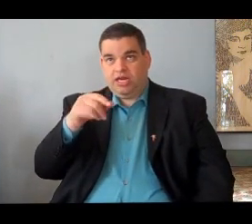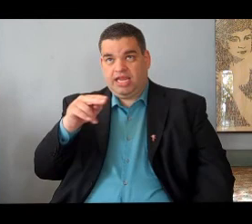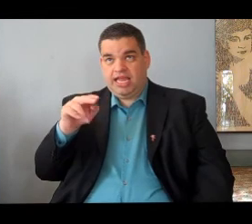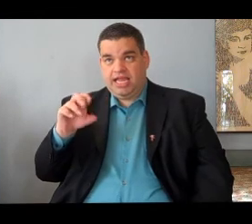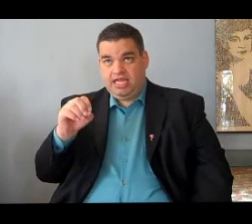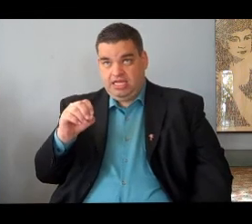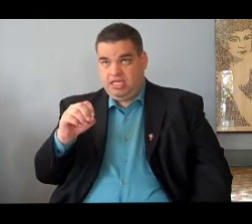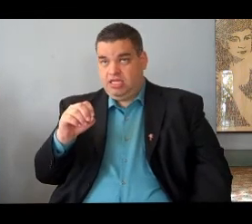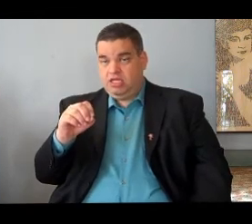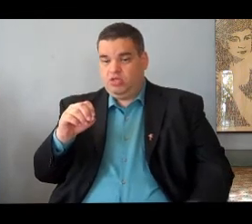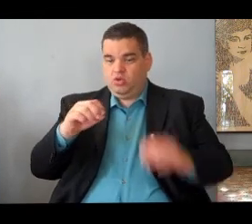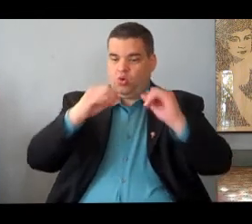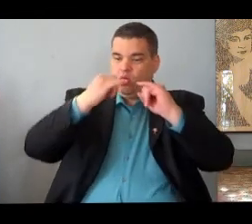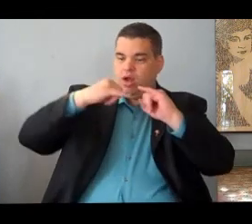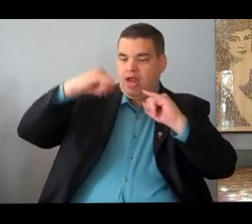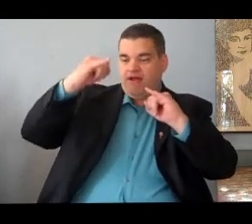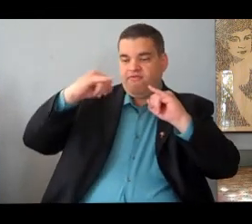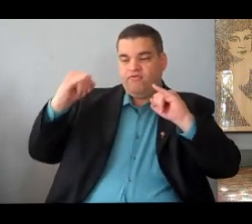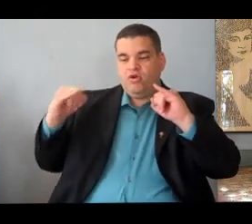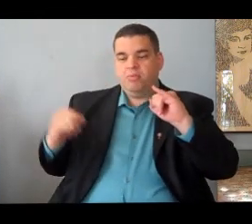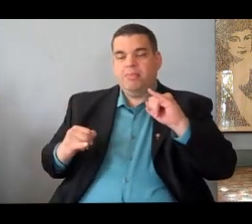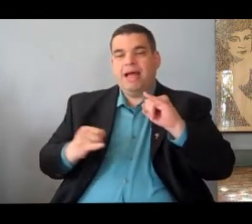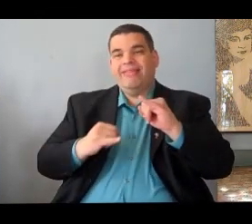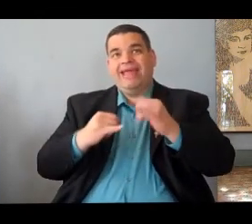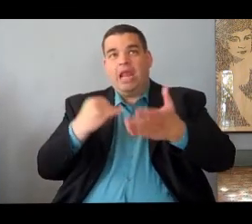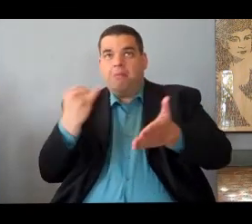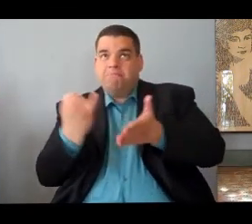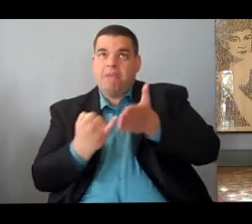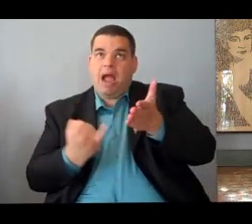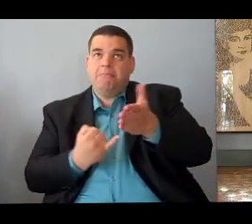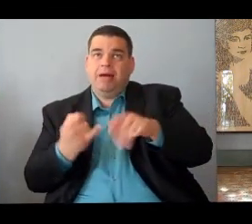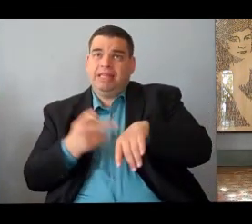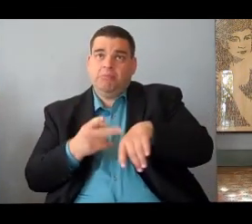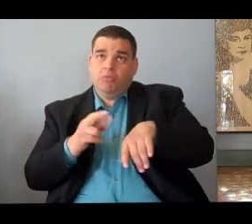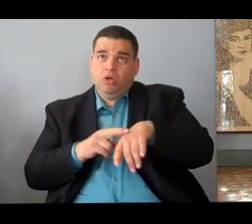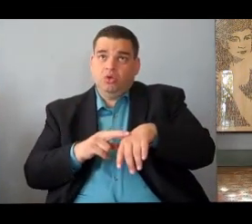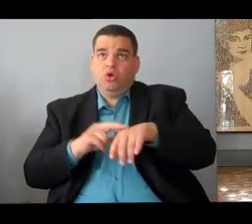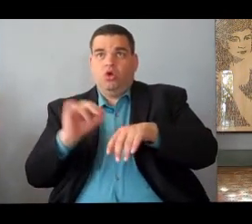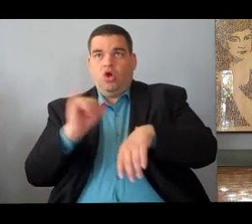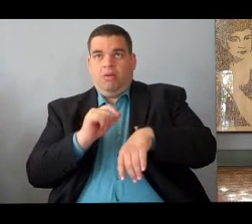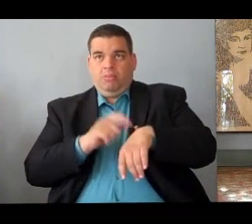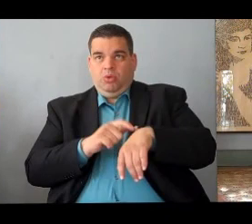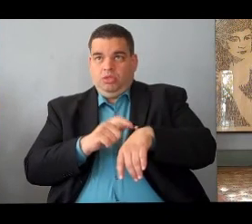con la forma del mapa de Puerto Rico y a la vez tiene estampados